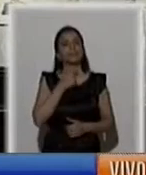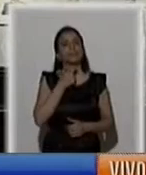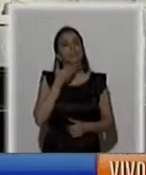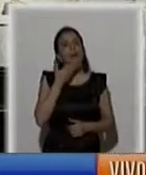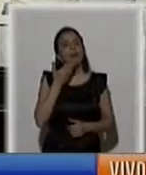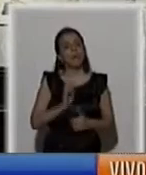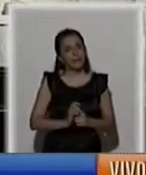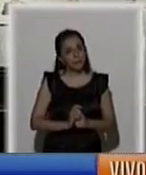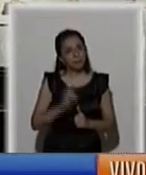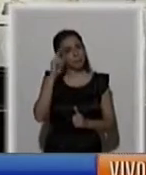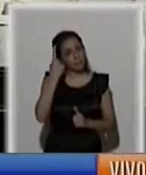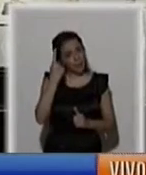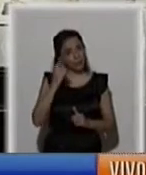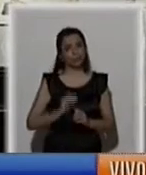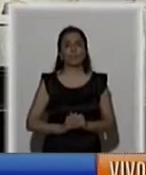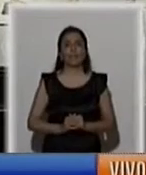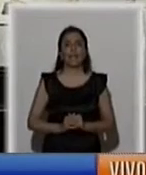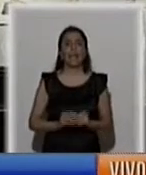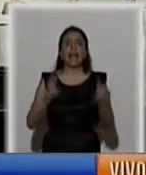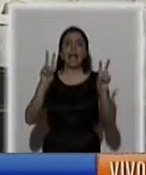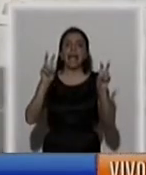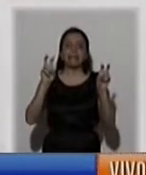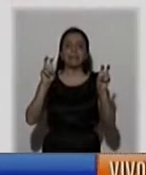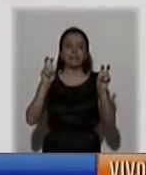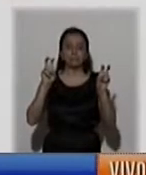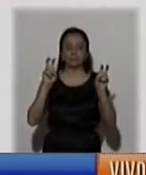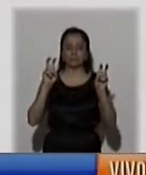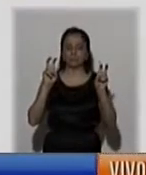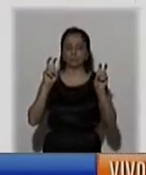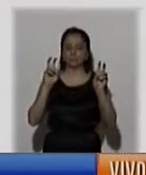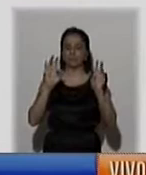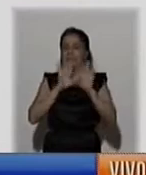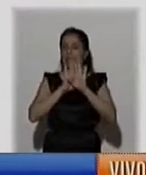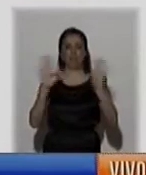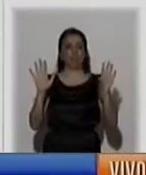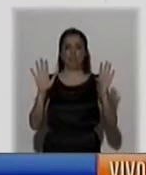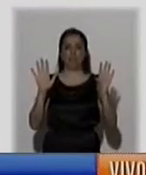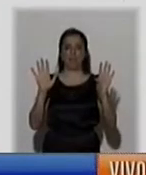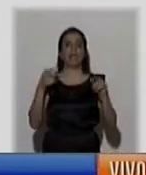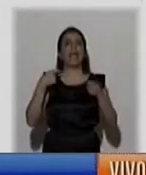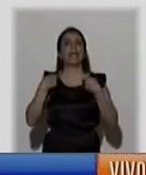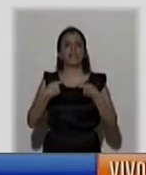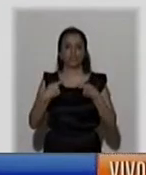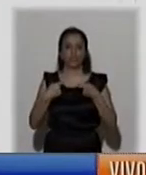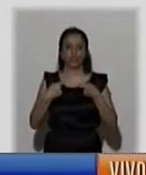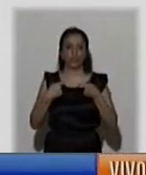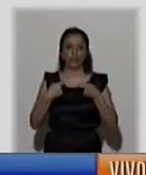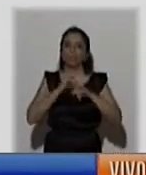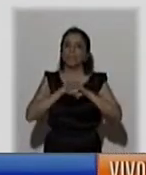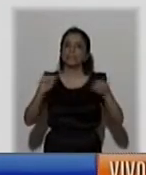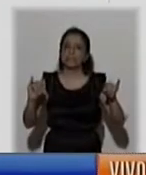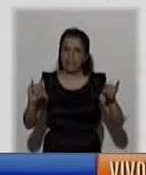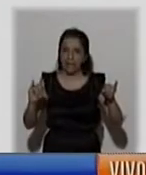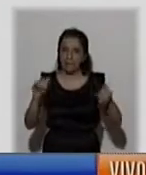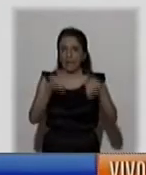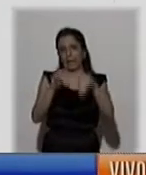alguna modificación para que el debate tenga alguna otra característica a la que viene manteniendo. ¿Cree usted, por ejemplo, que en la próxima elección, que